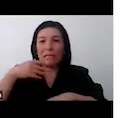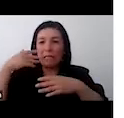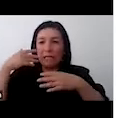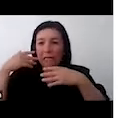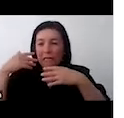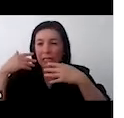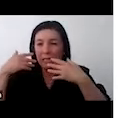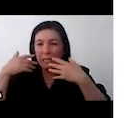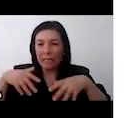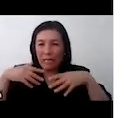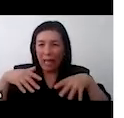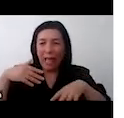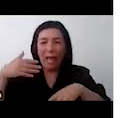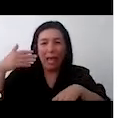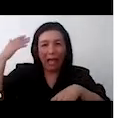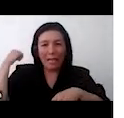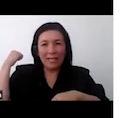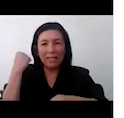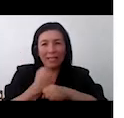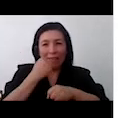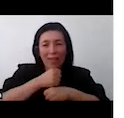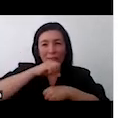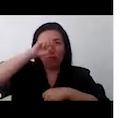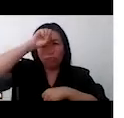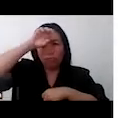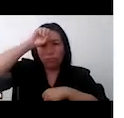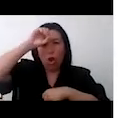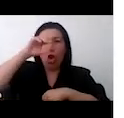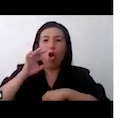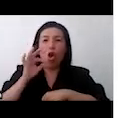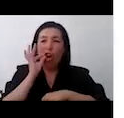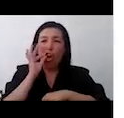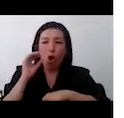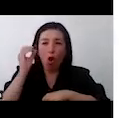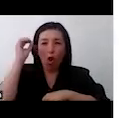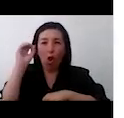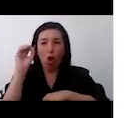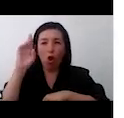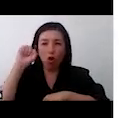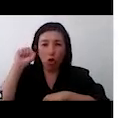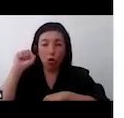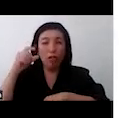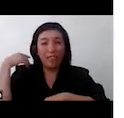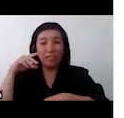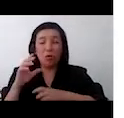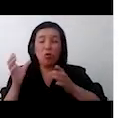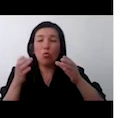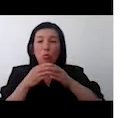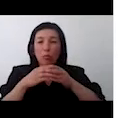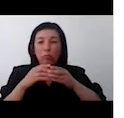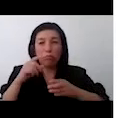yacimientos auríferos, que era sobre todo la explotación del oro de parte de grupos picunches para distributar